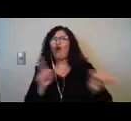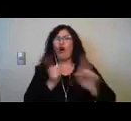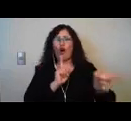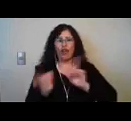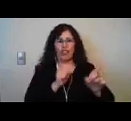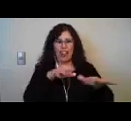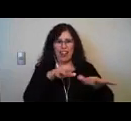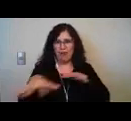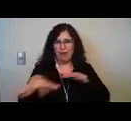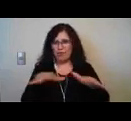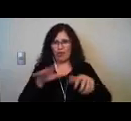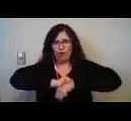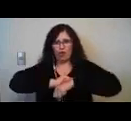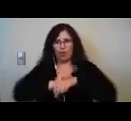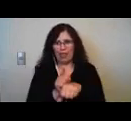bien automáticos, ¿ya?